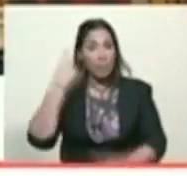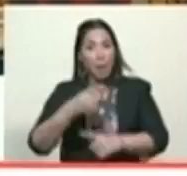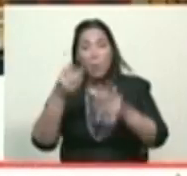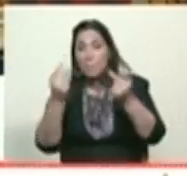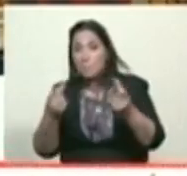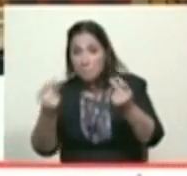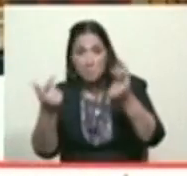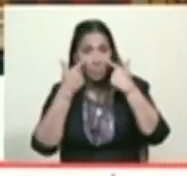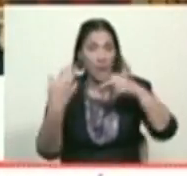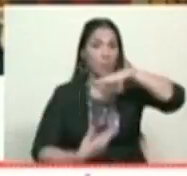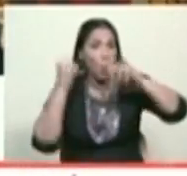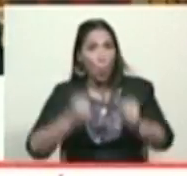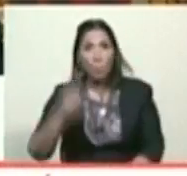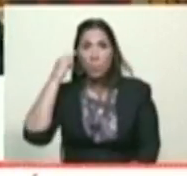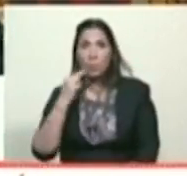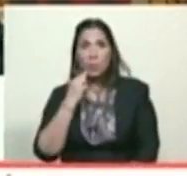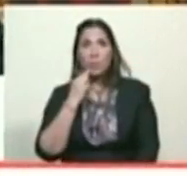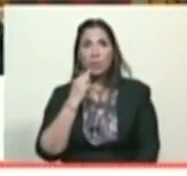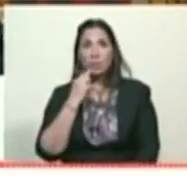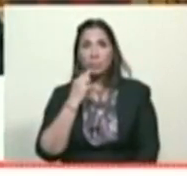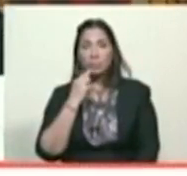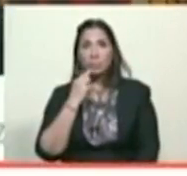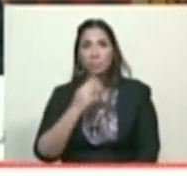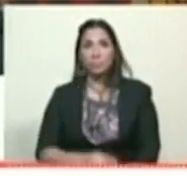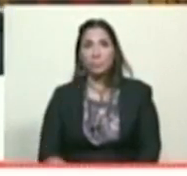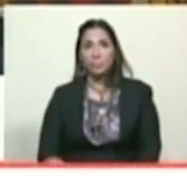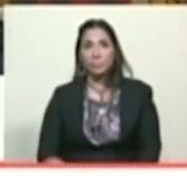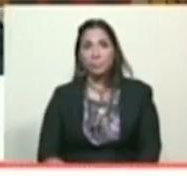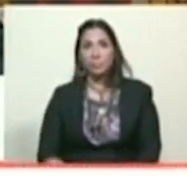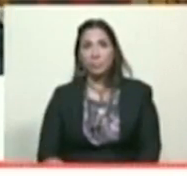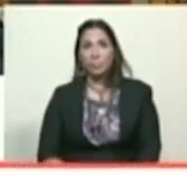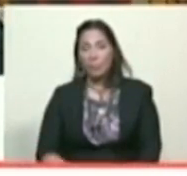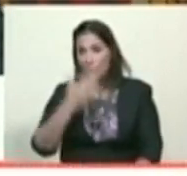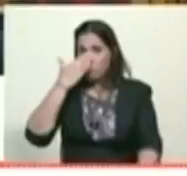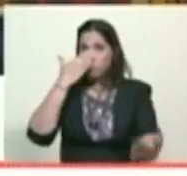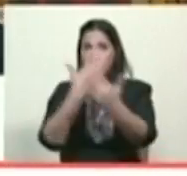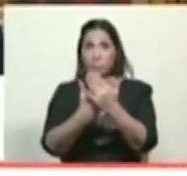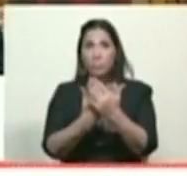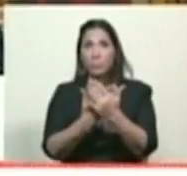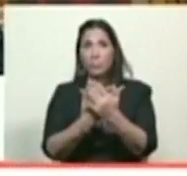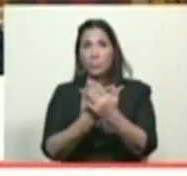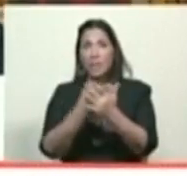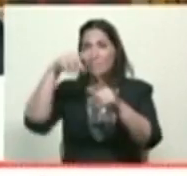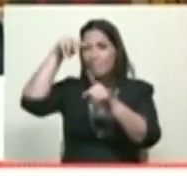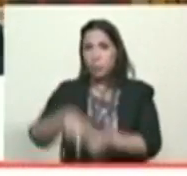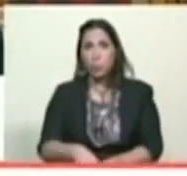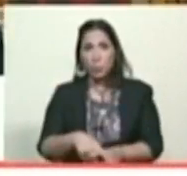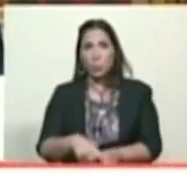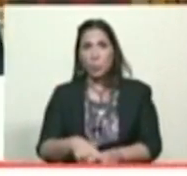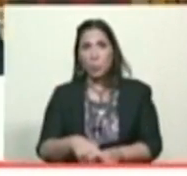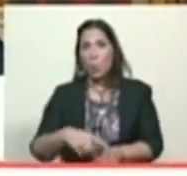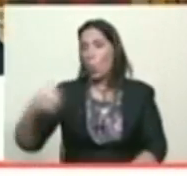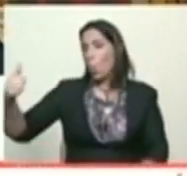revolución bolivariana se ha venido preparando para enfrentar y derrotar